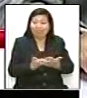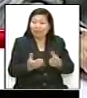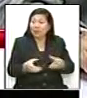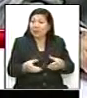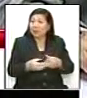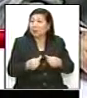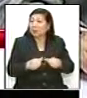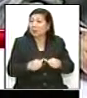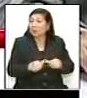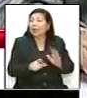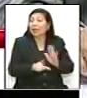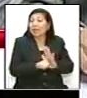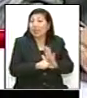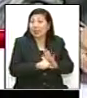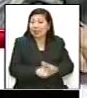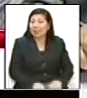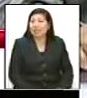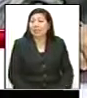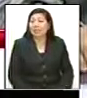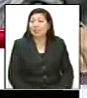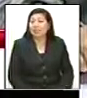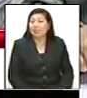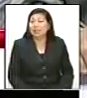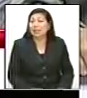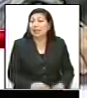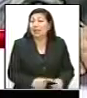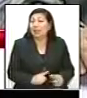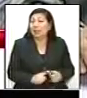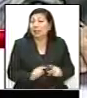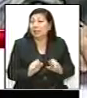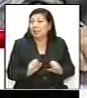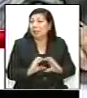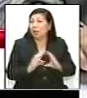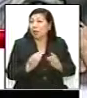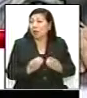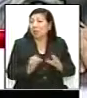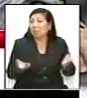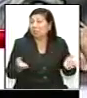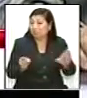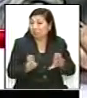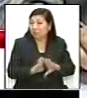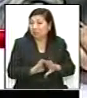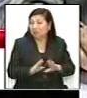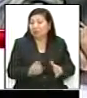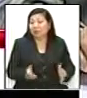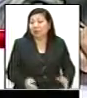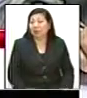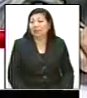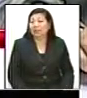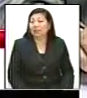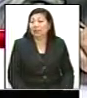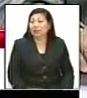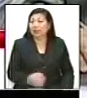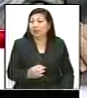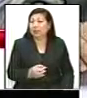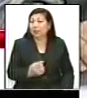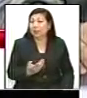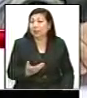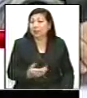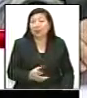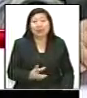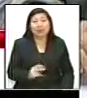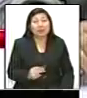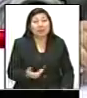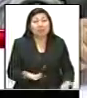Comisión Permanente las leyes orgánicas. Entonces, si el presidente hubiese cerrado, disuelto el Congreso, que es la palabra exacta,